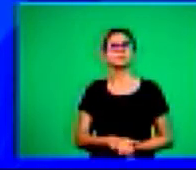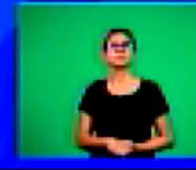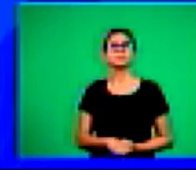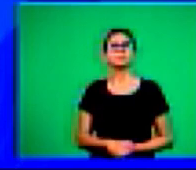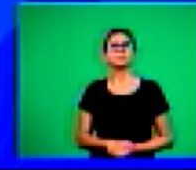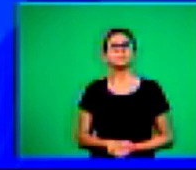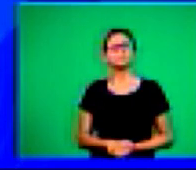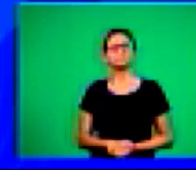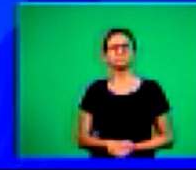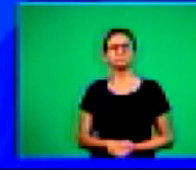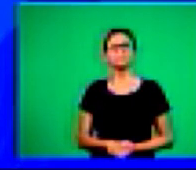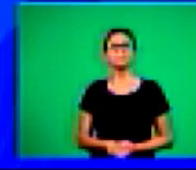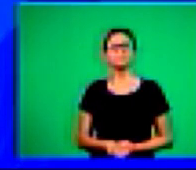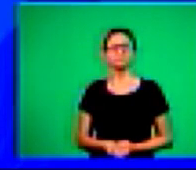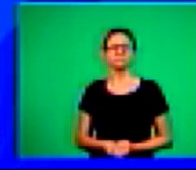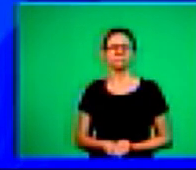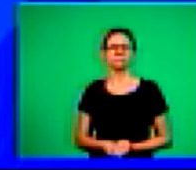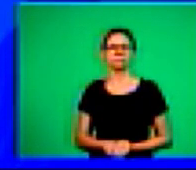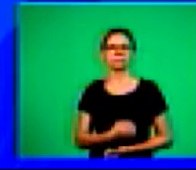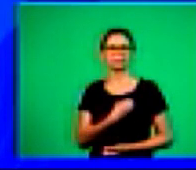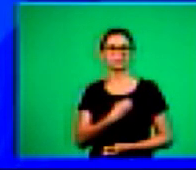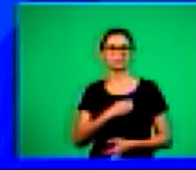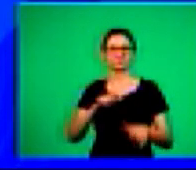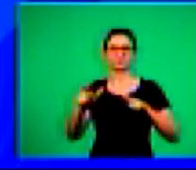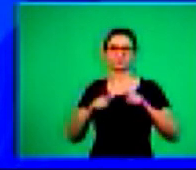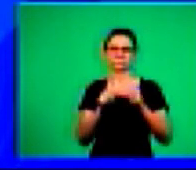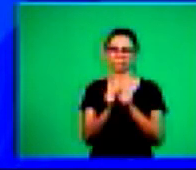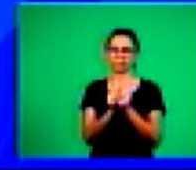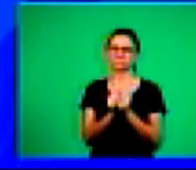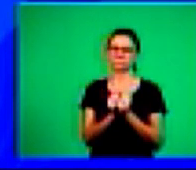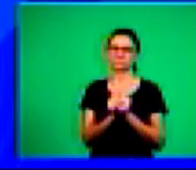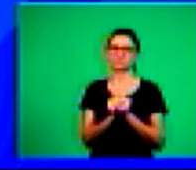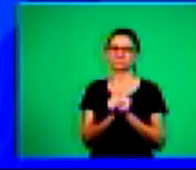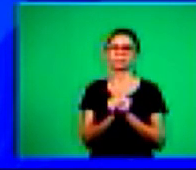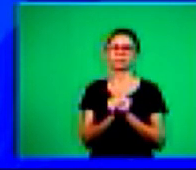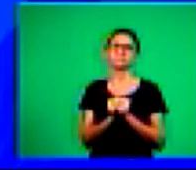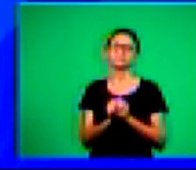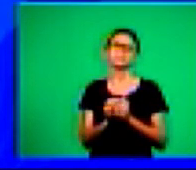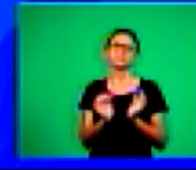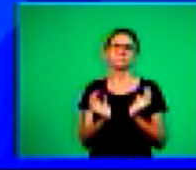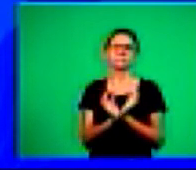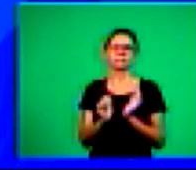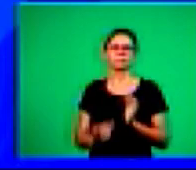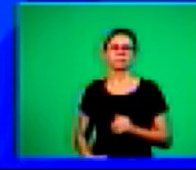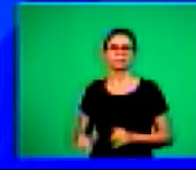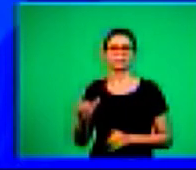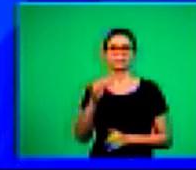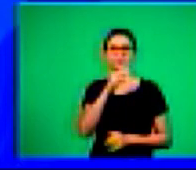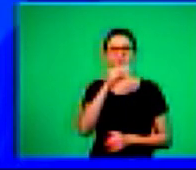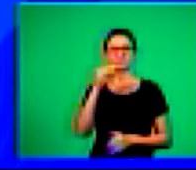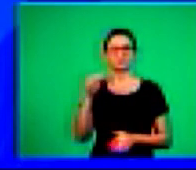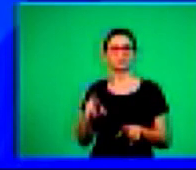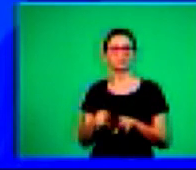están participando de este trabajo con los niños en la escuela bíblica dominical